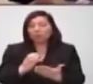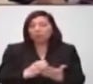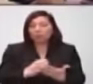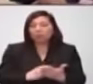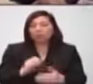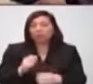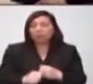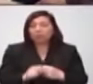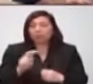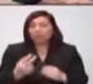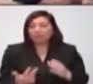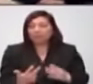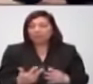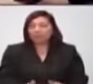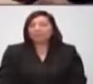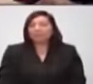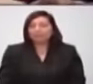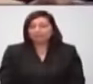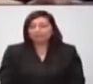en el 2013.